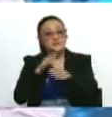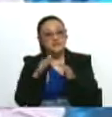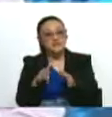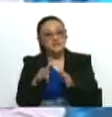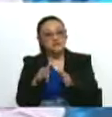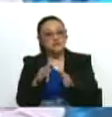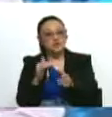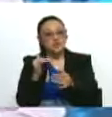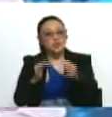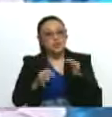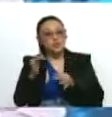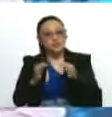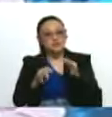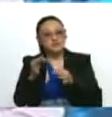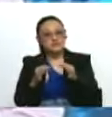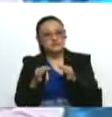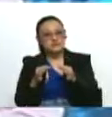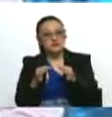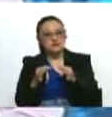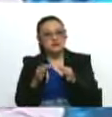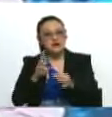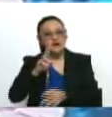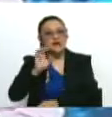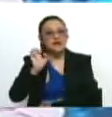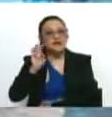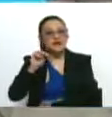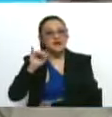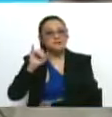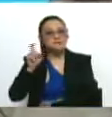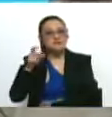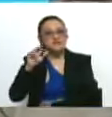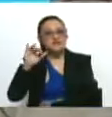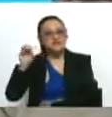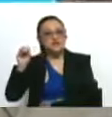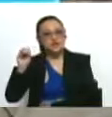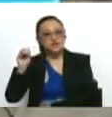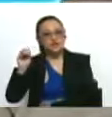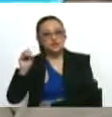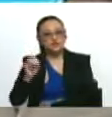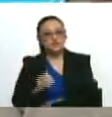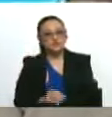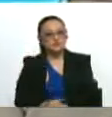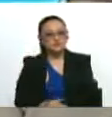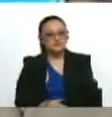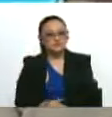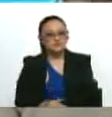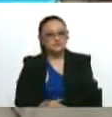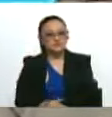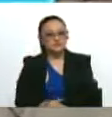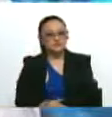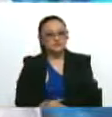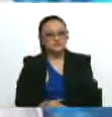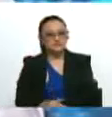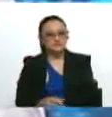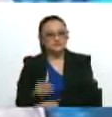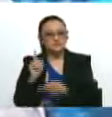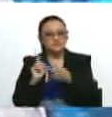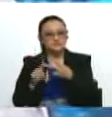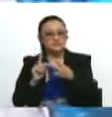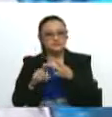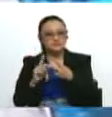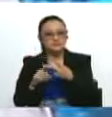de Interior y Justicia, Remigio Ceballos Ichazo. En segundo